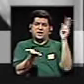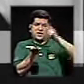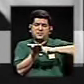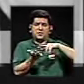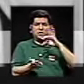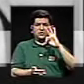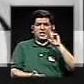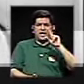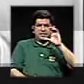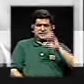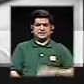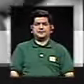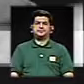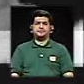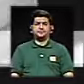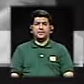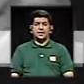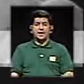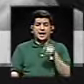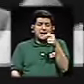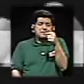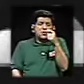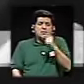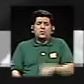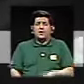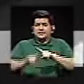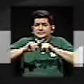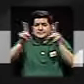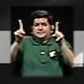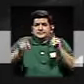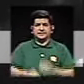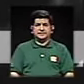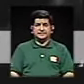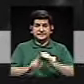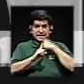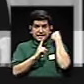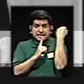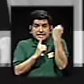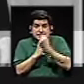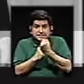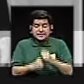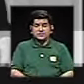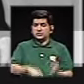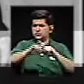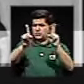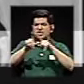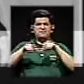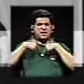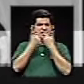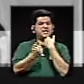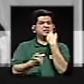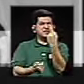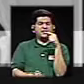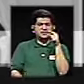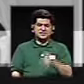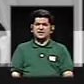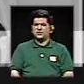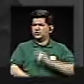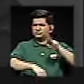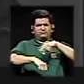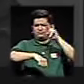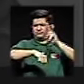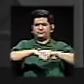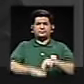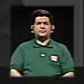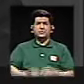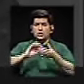del tratado de libre comercio por una estrecha ventaja y en condiciones que diversos sectores calificaron como irregulares